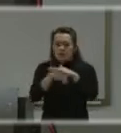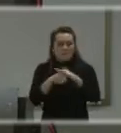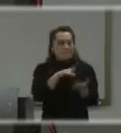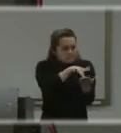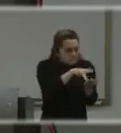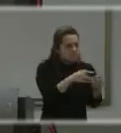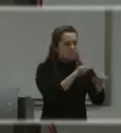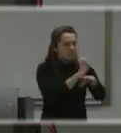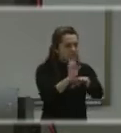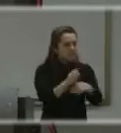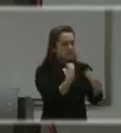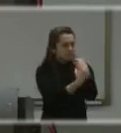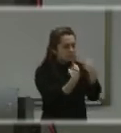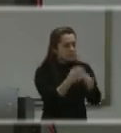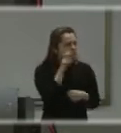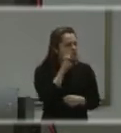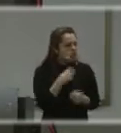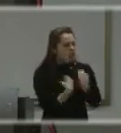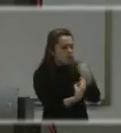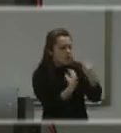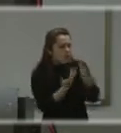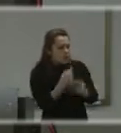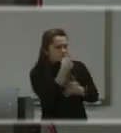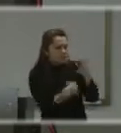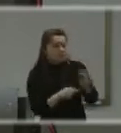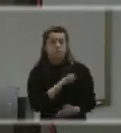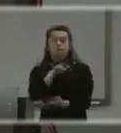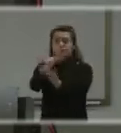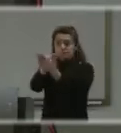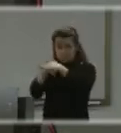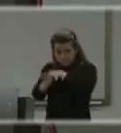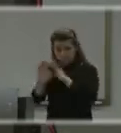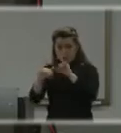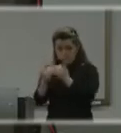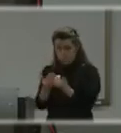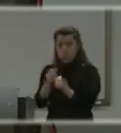instituciones que prestan servicios de salud sexual y reproductiva, a instituciones educativas también.